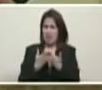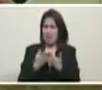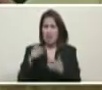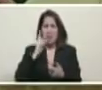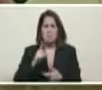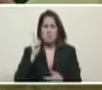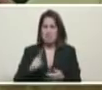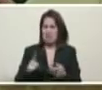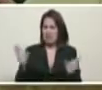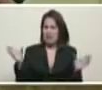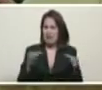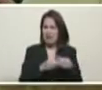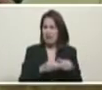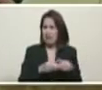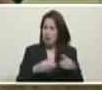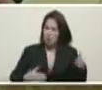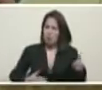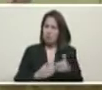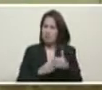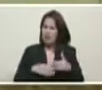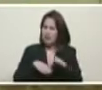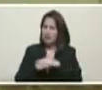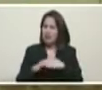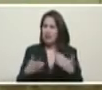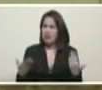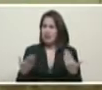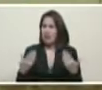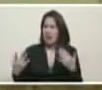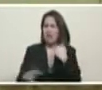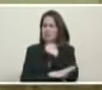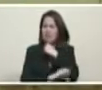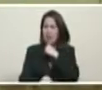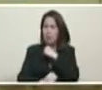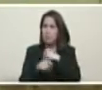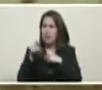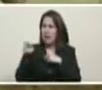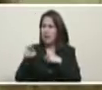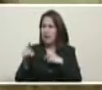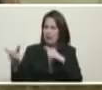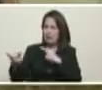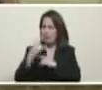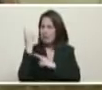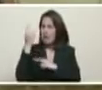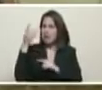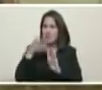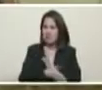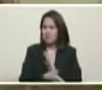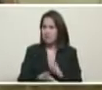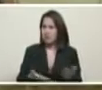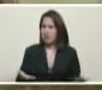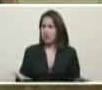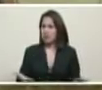positivos, los ataques por debajo, las trampas, las engañifas.